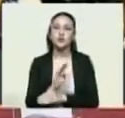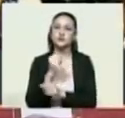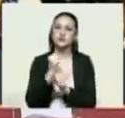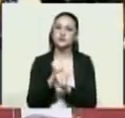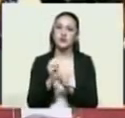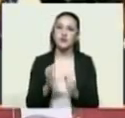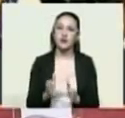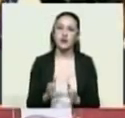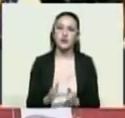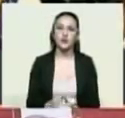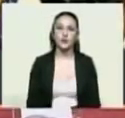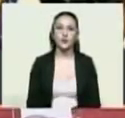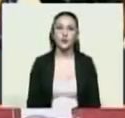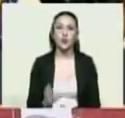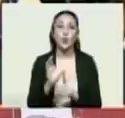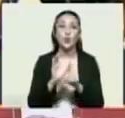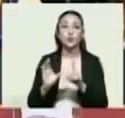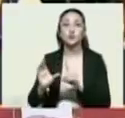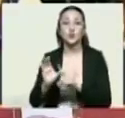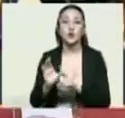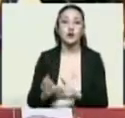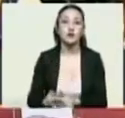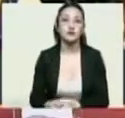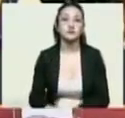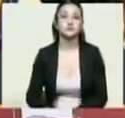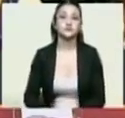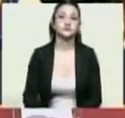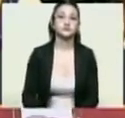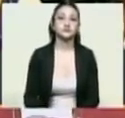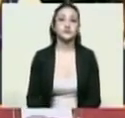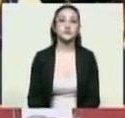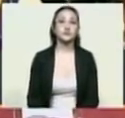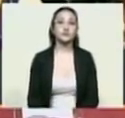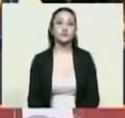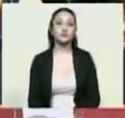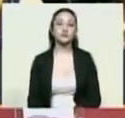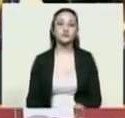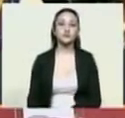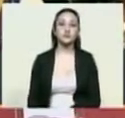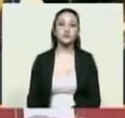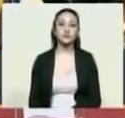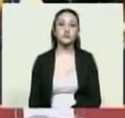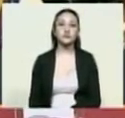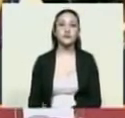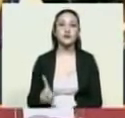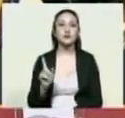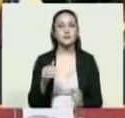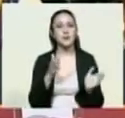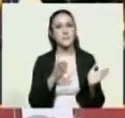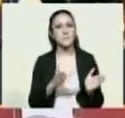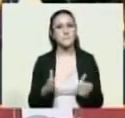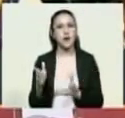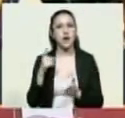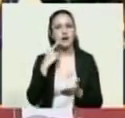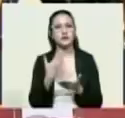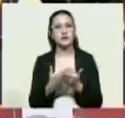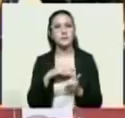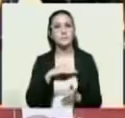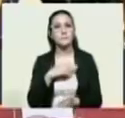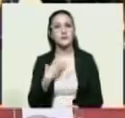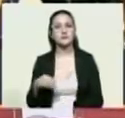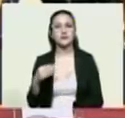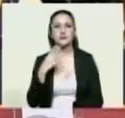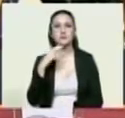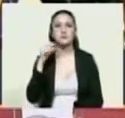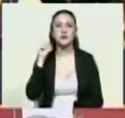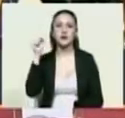trabajador cultural y al artista. Y quiero decirles que en el plan que hemos propuesto el presidente Nicolás Maduro y que